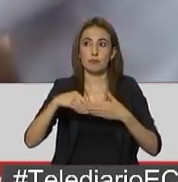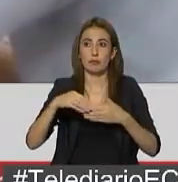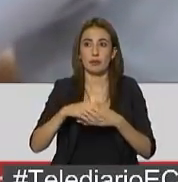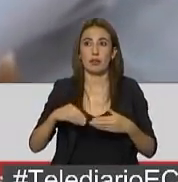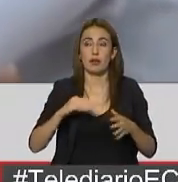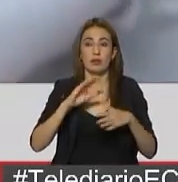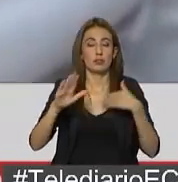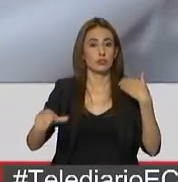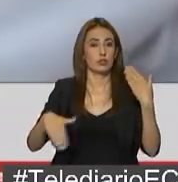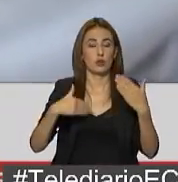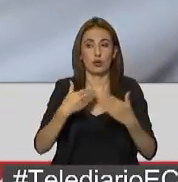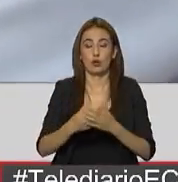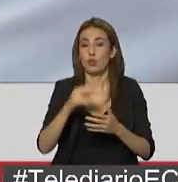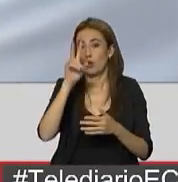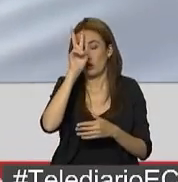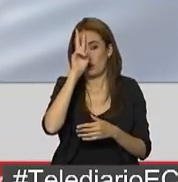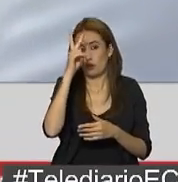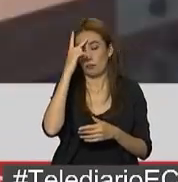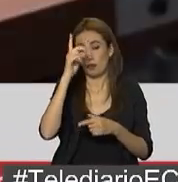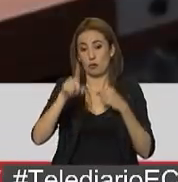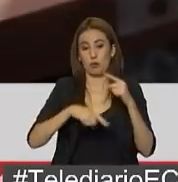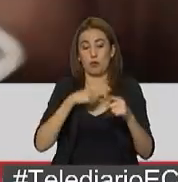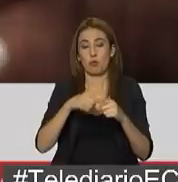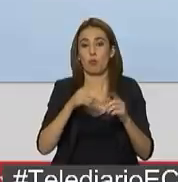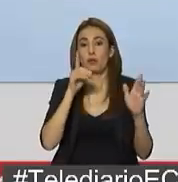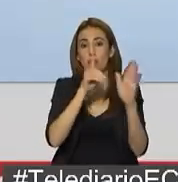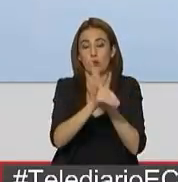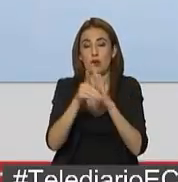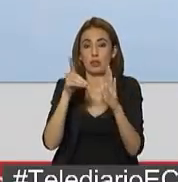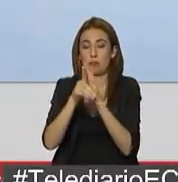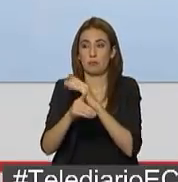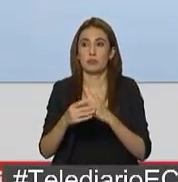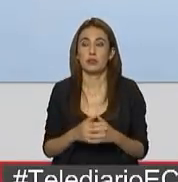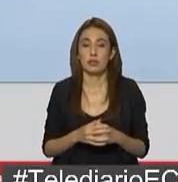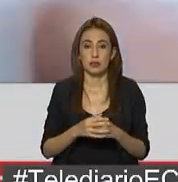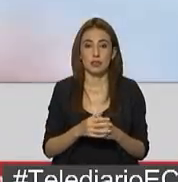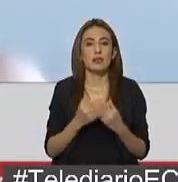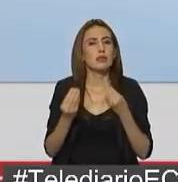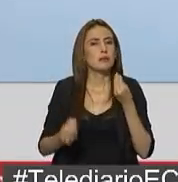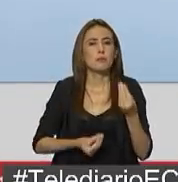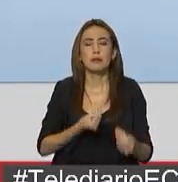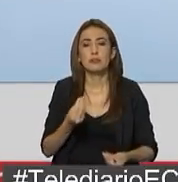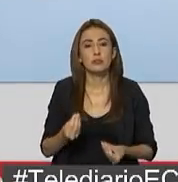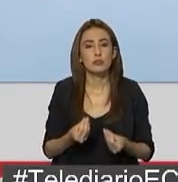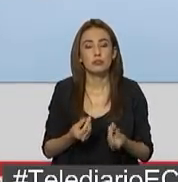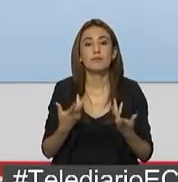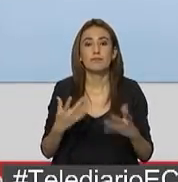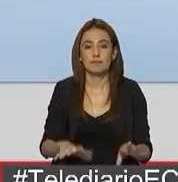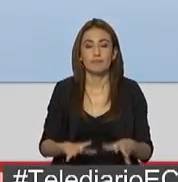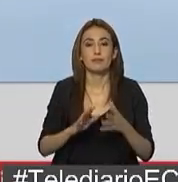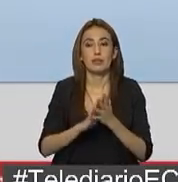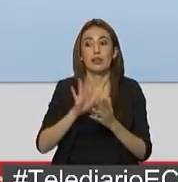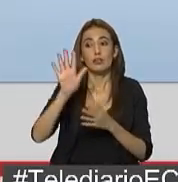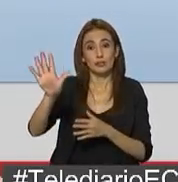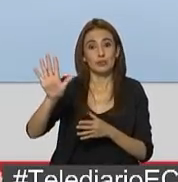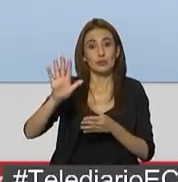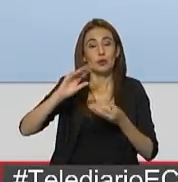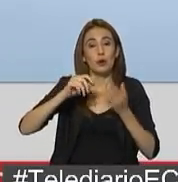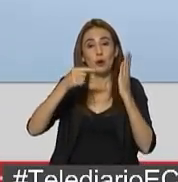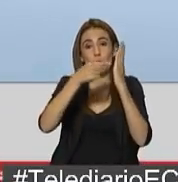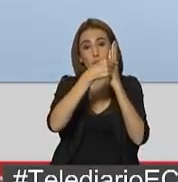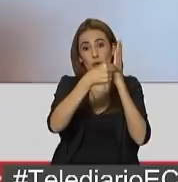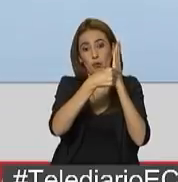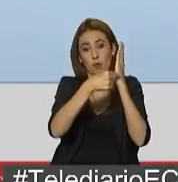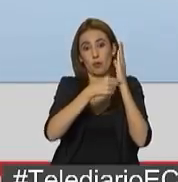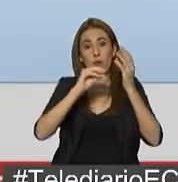pues todo fue un pequeño error al momento del depósito. Lo que había pasado era que su cuenta coincidía en todos los números de